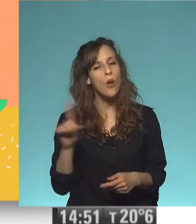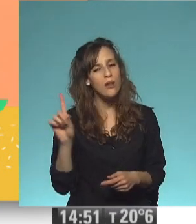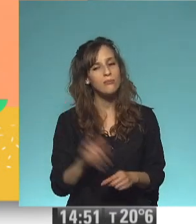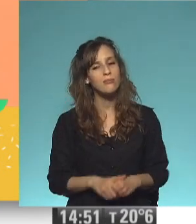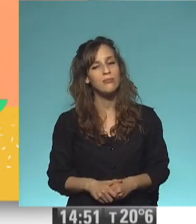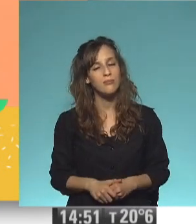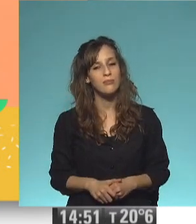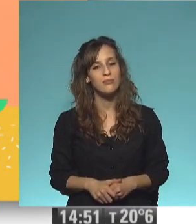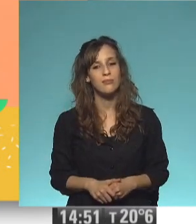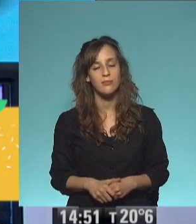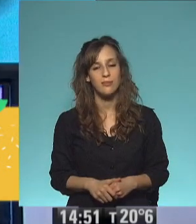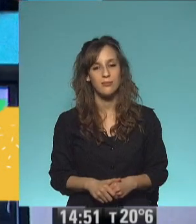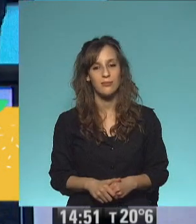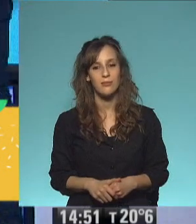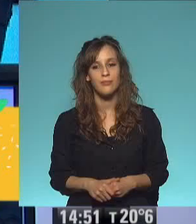El no quiere apagar el fuego.